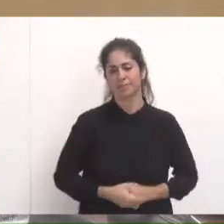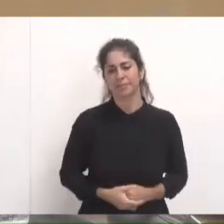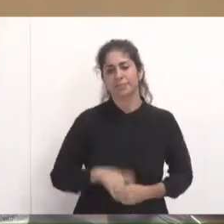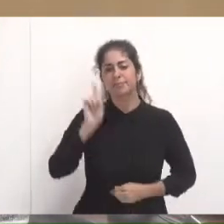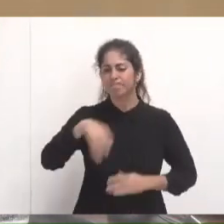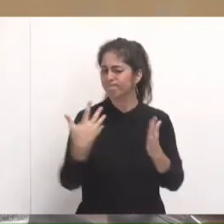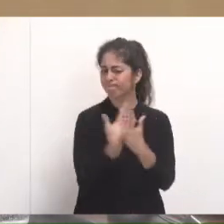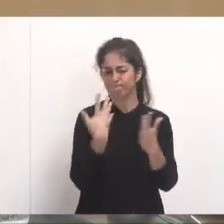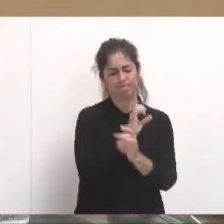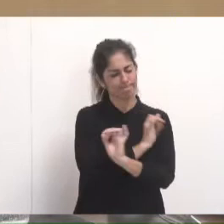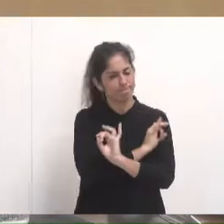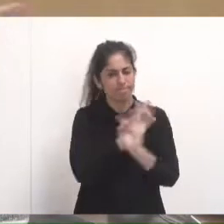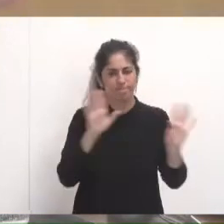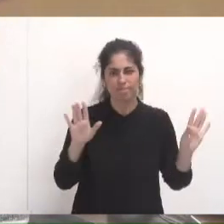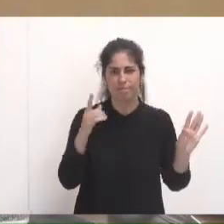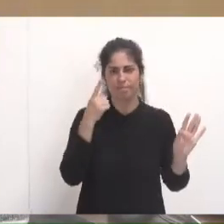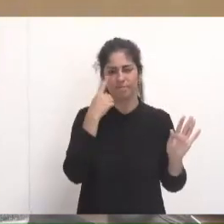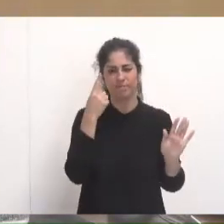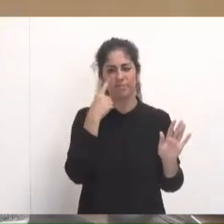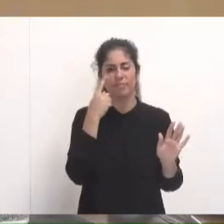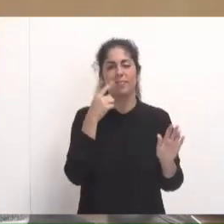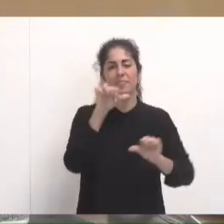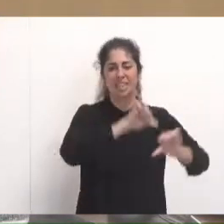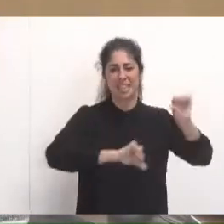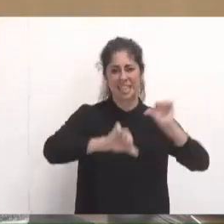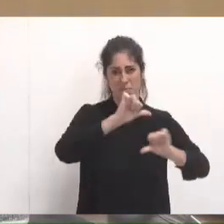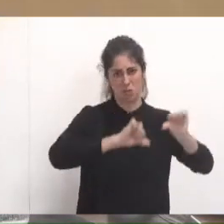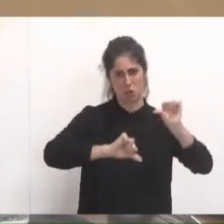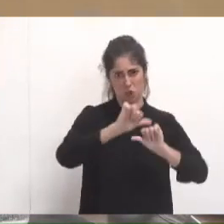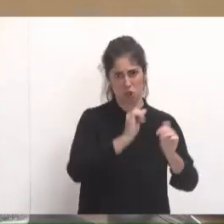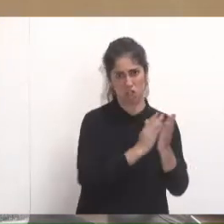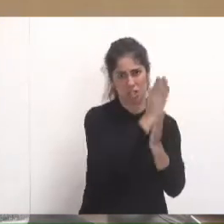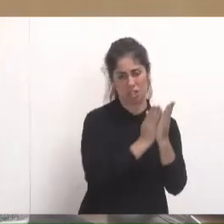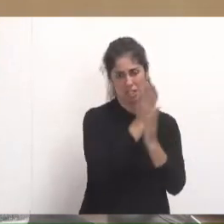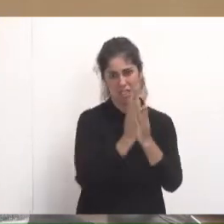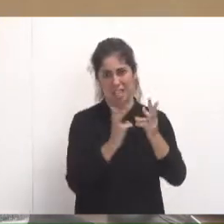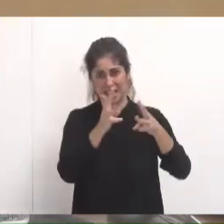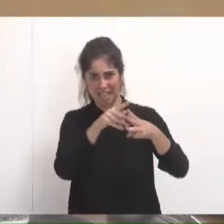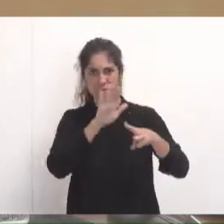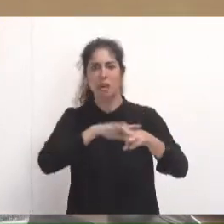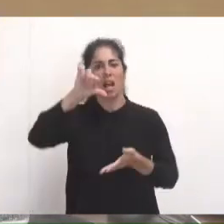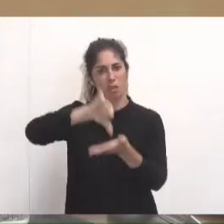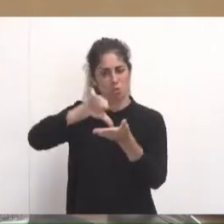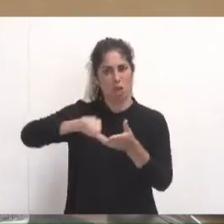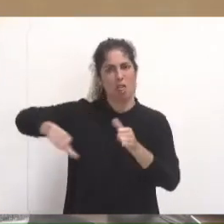claro que existen 3 principios activos químicos que se pueden aplicar en zonas urbanas.